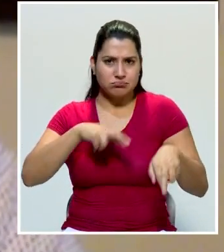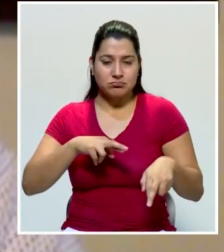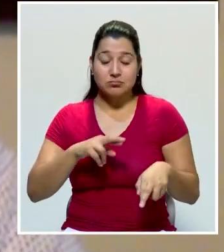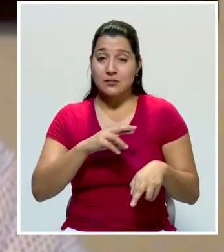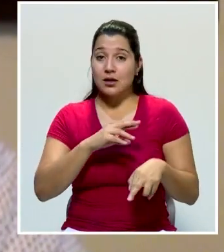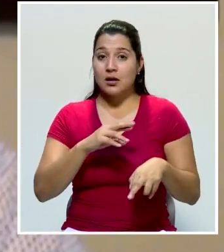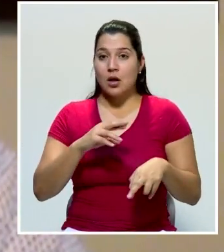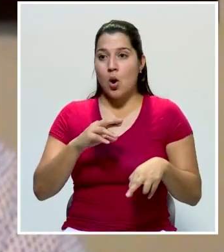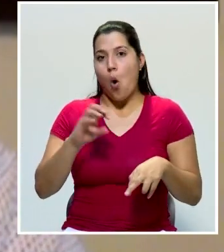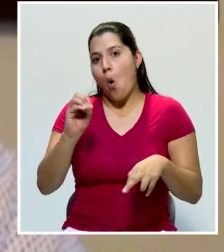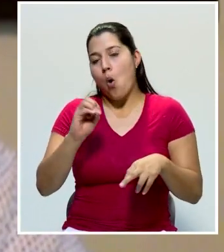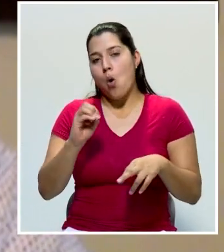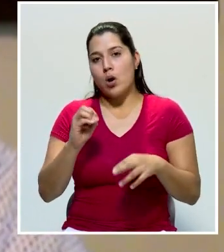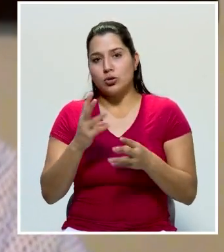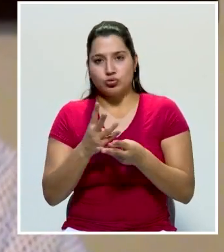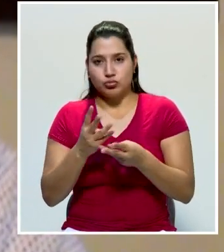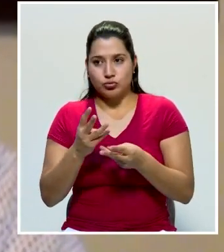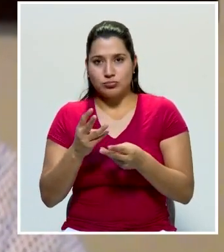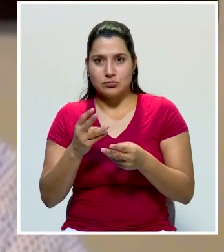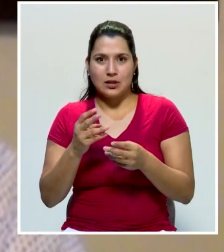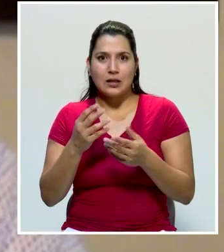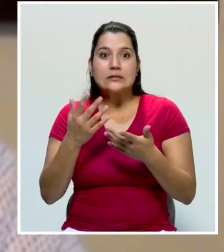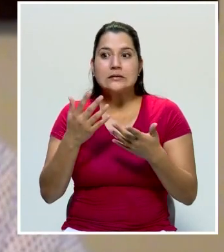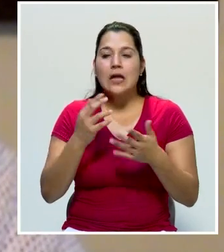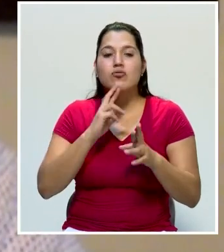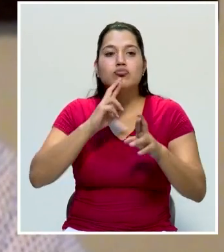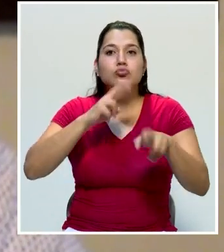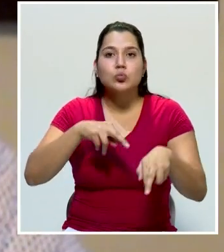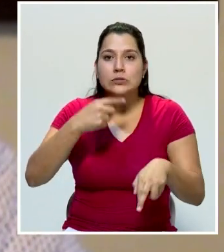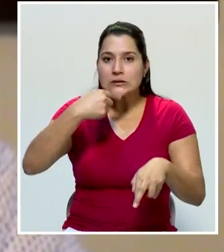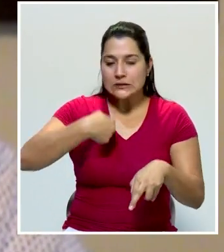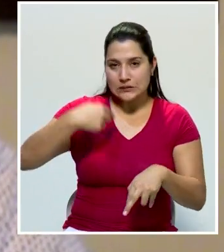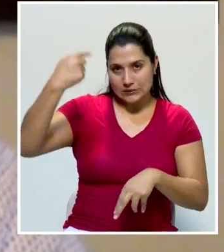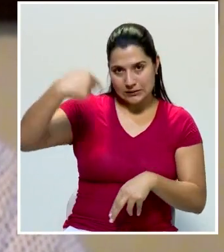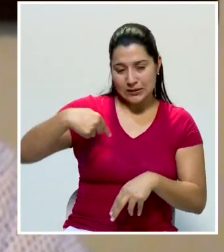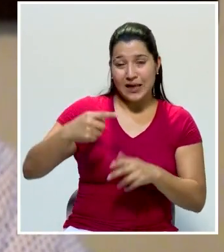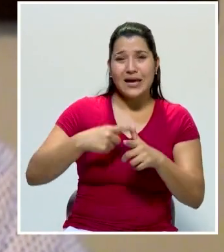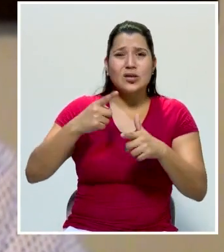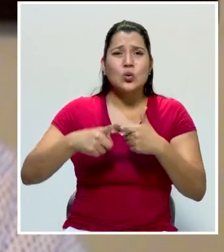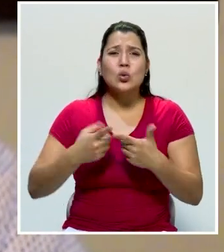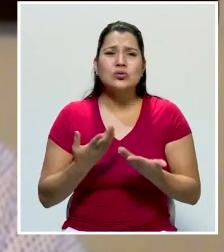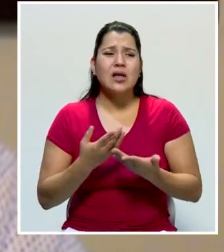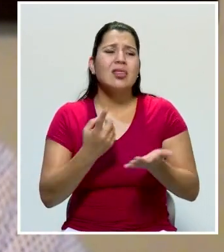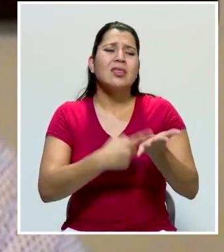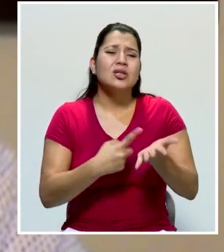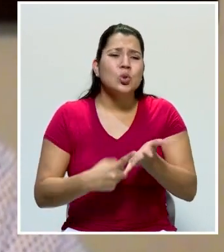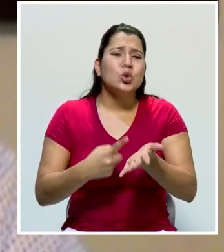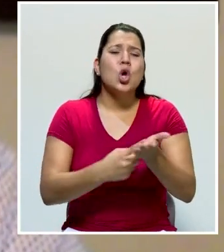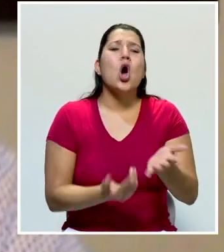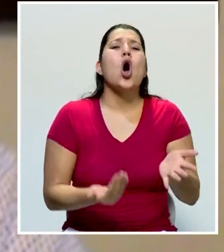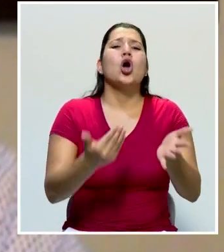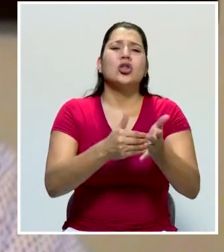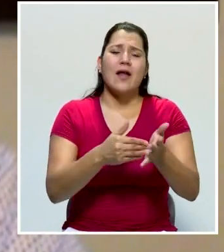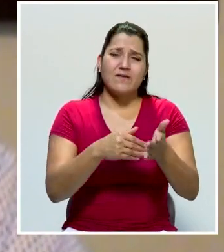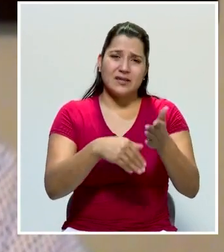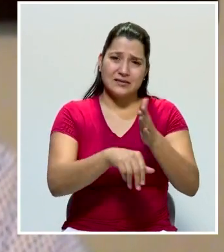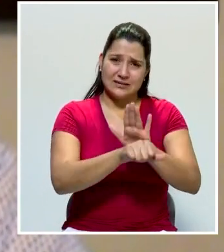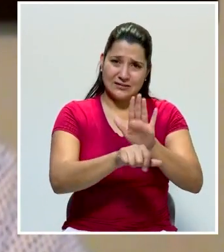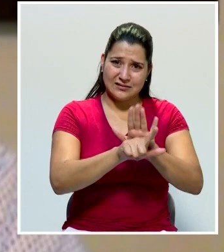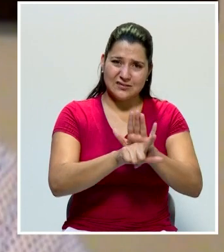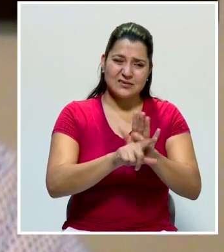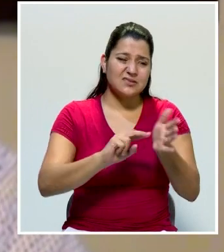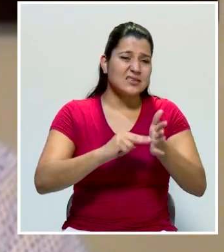además traer este tema nuevamente a la discusión legislativa lo único que provoca es mayor división en la